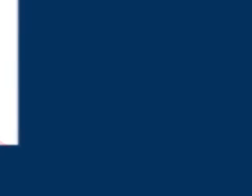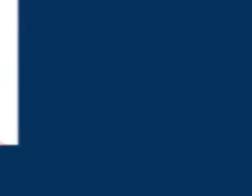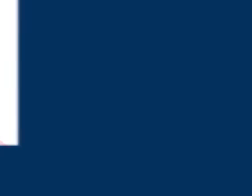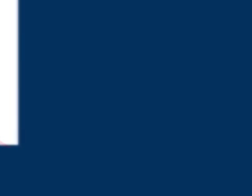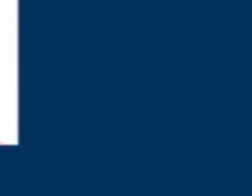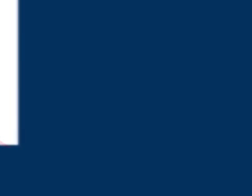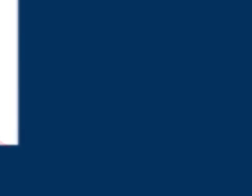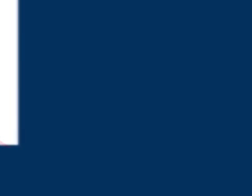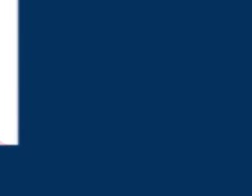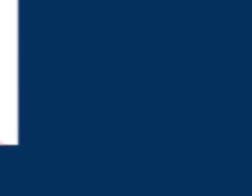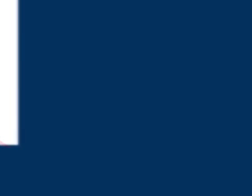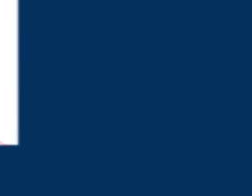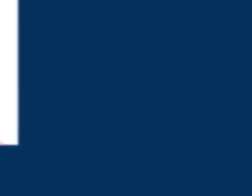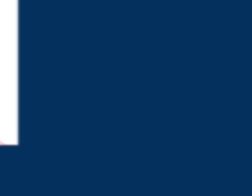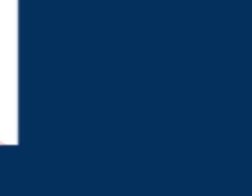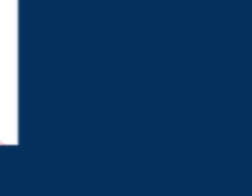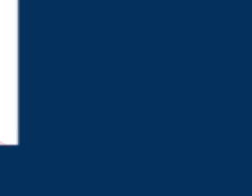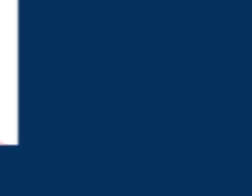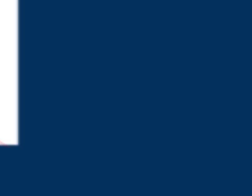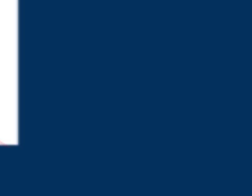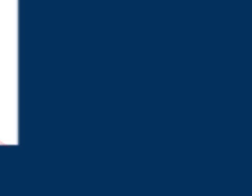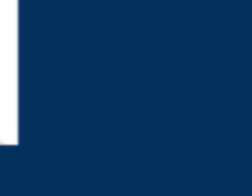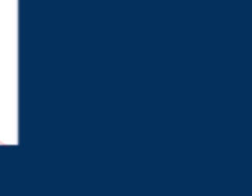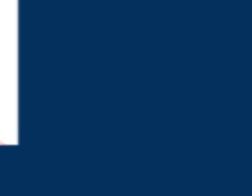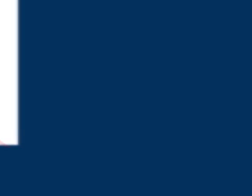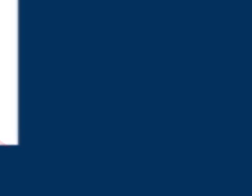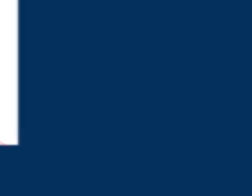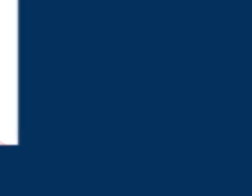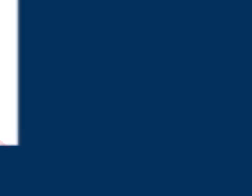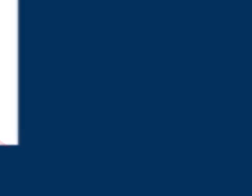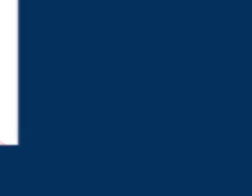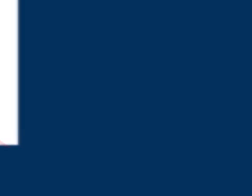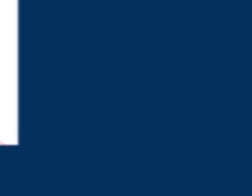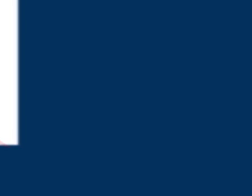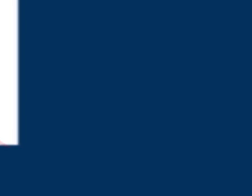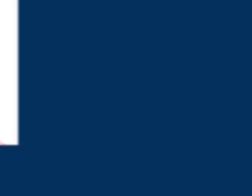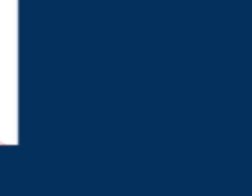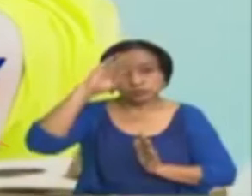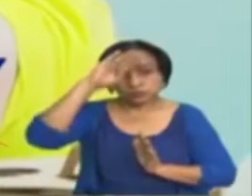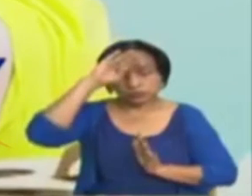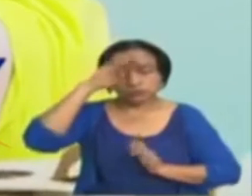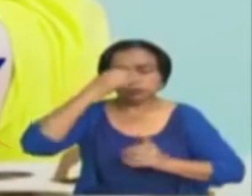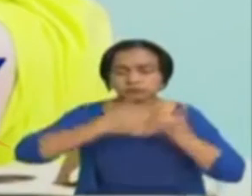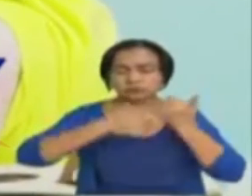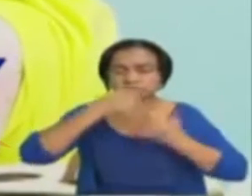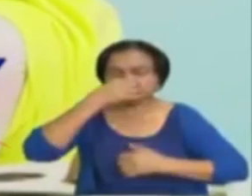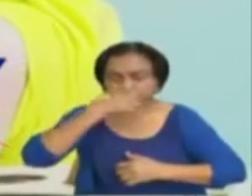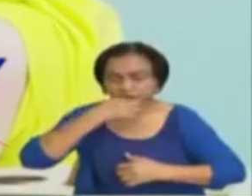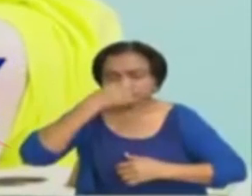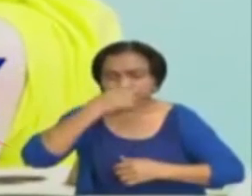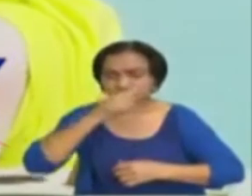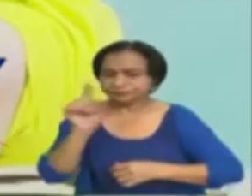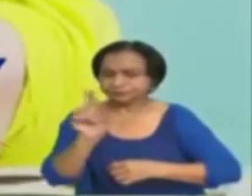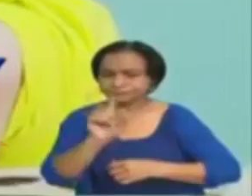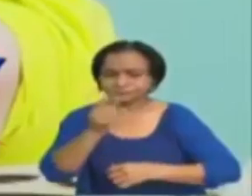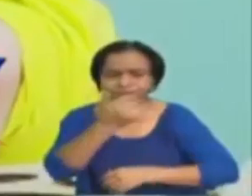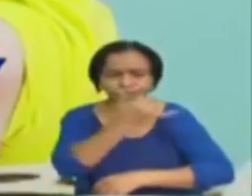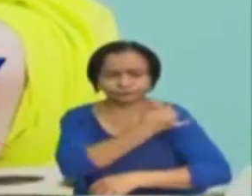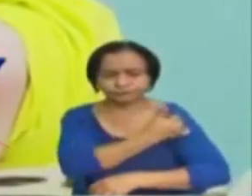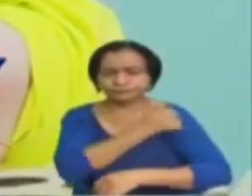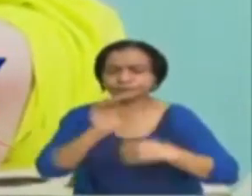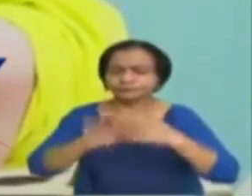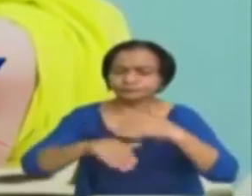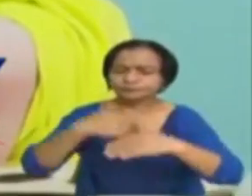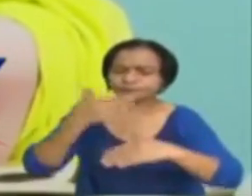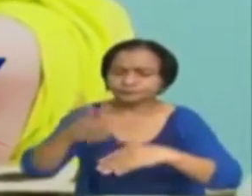y el embajador de la Federación de Rusia, el compañero Alexander Lauriano. Vamos a compartirlo a